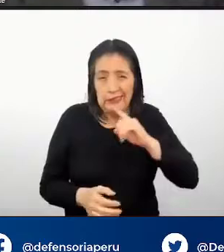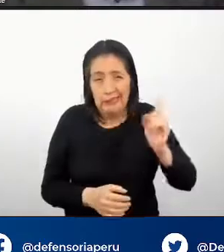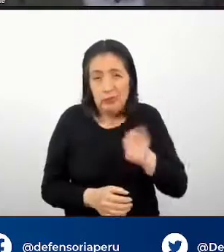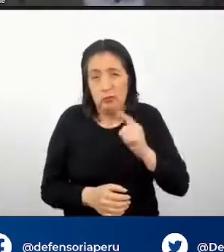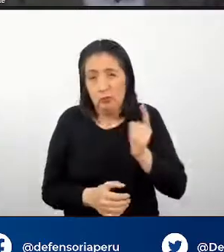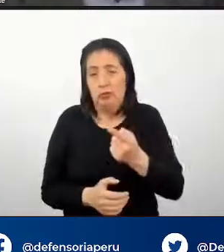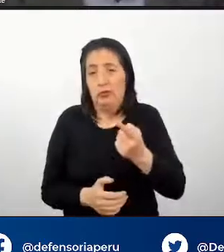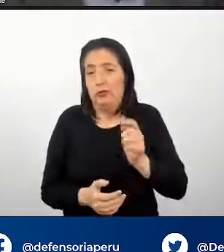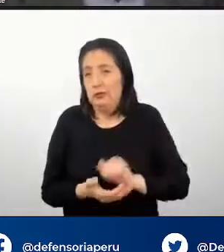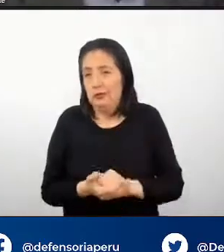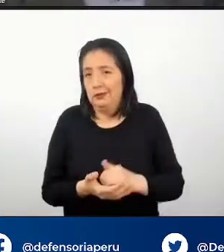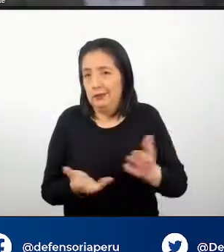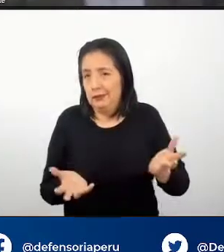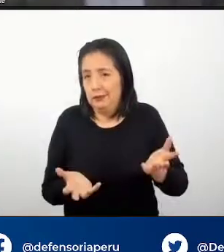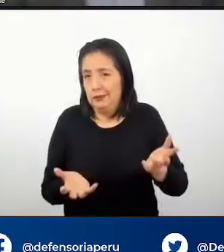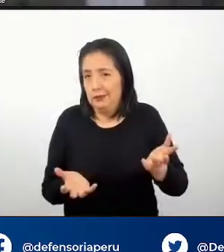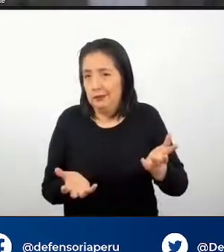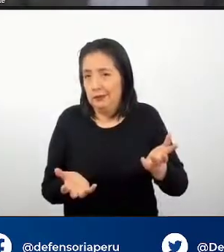denuncias